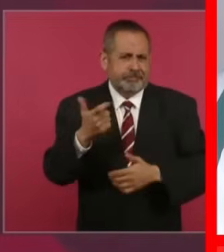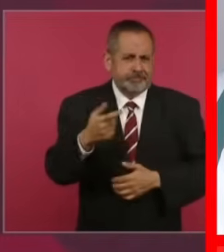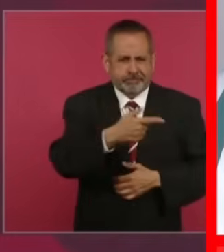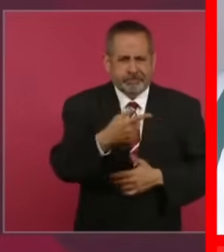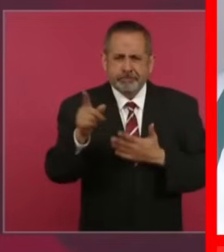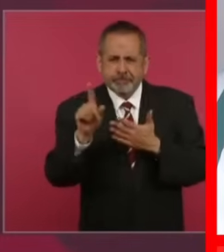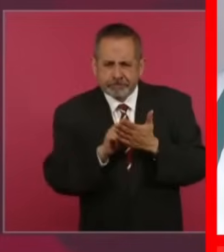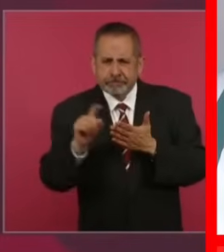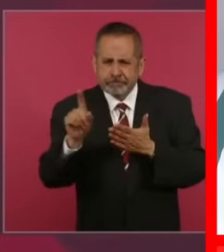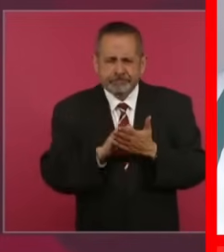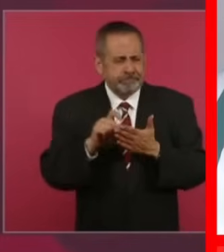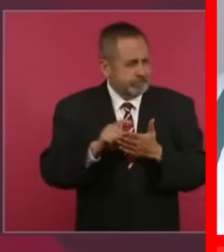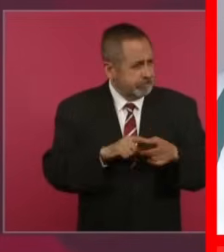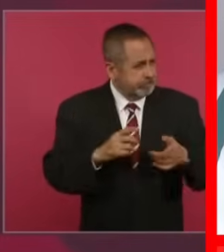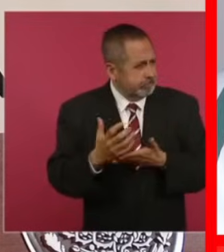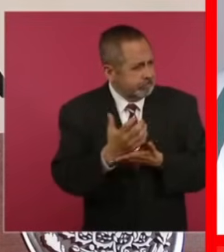mensuales